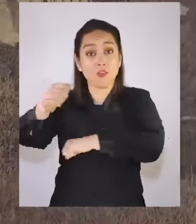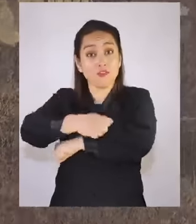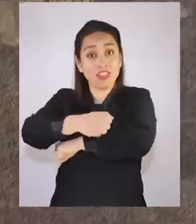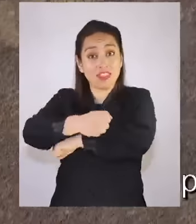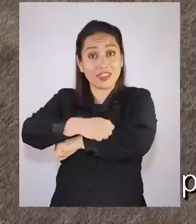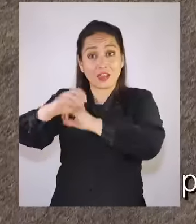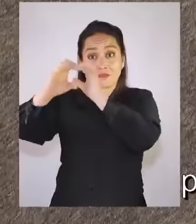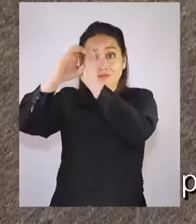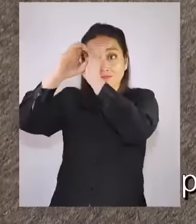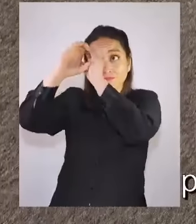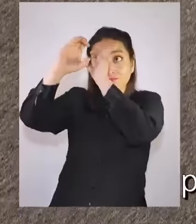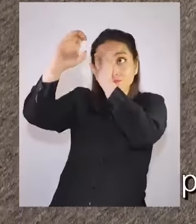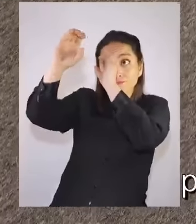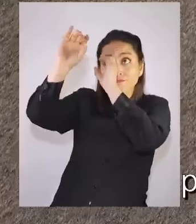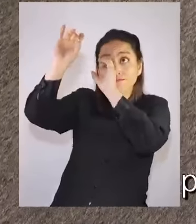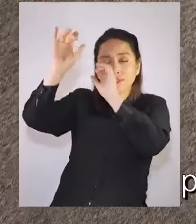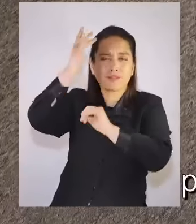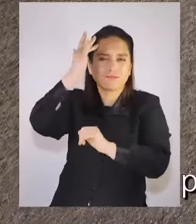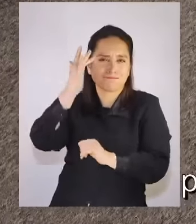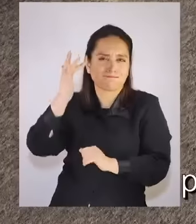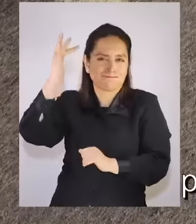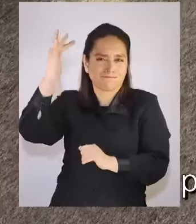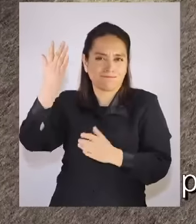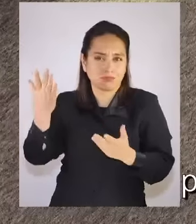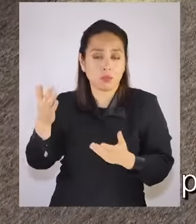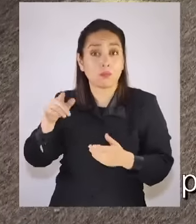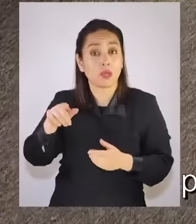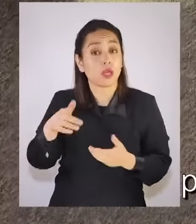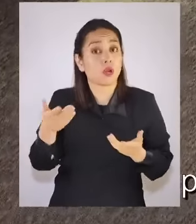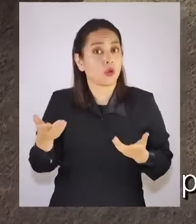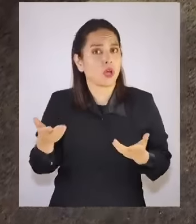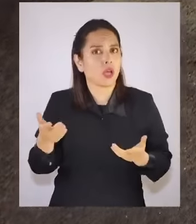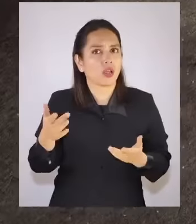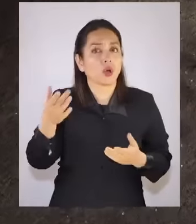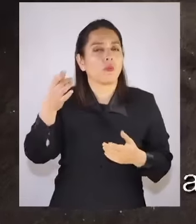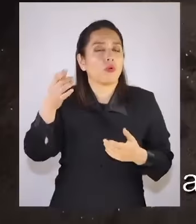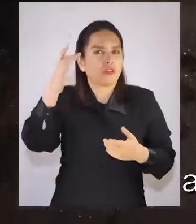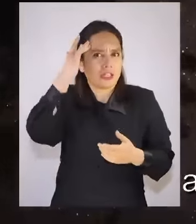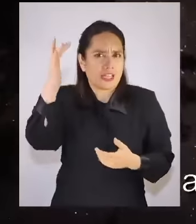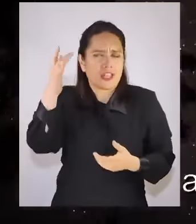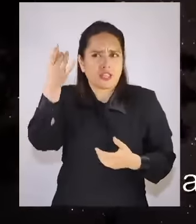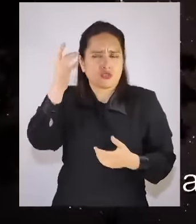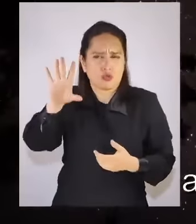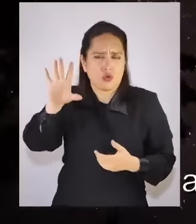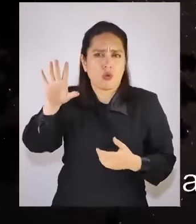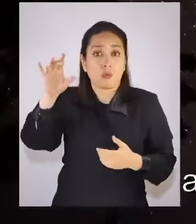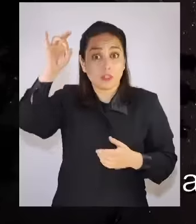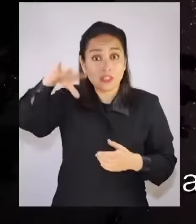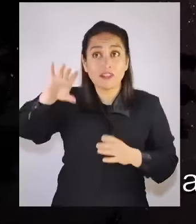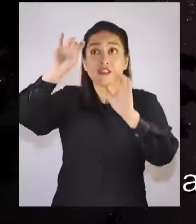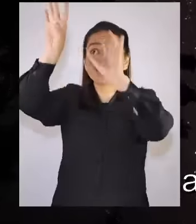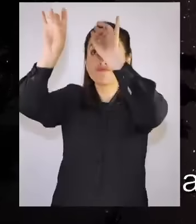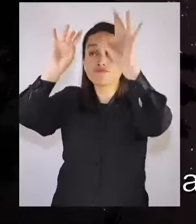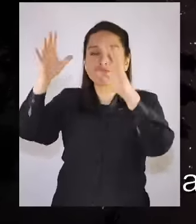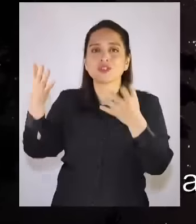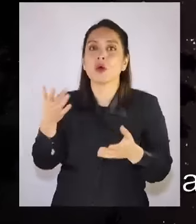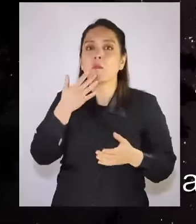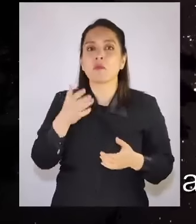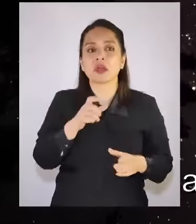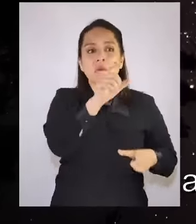ventana. Era un sabio, pero no era un sabio por sus conocimientos de la bóveda celeste, sino porque sabía volver las espaldas